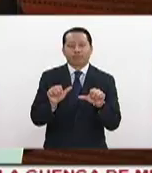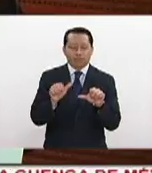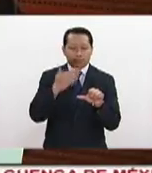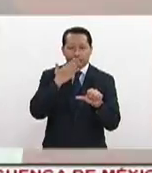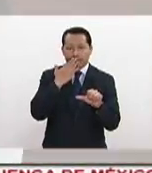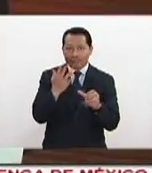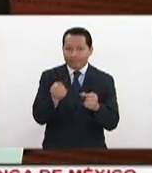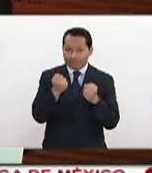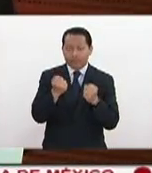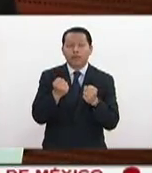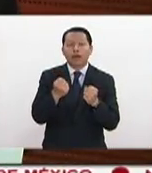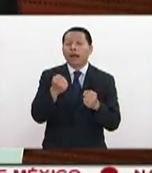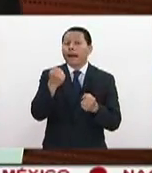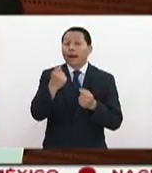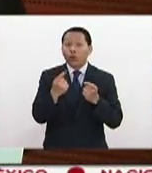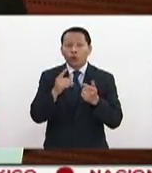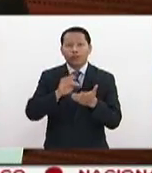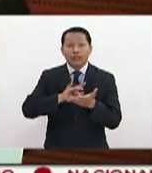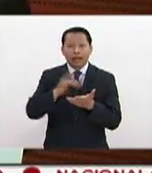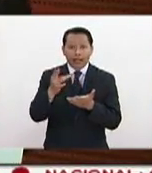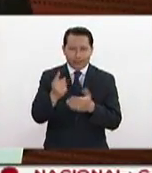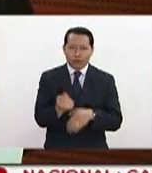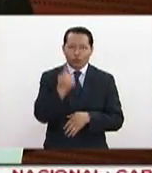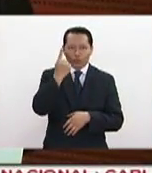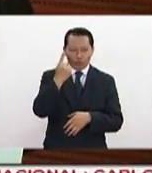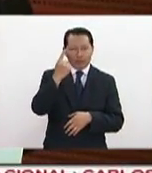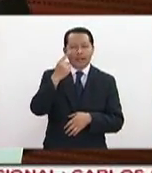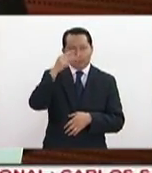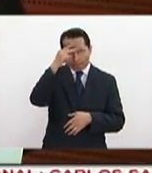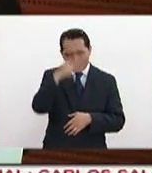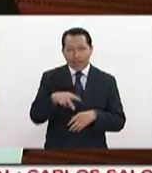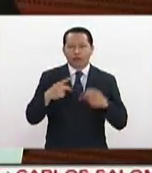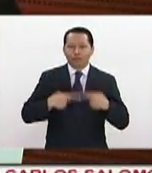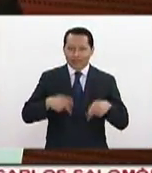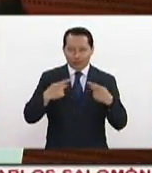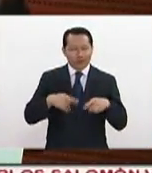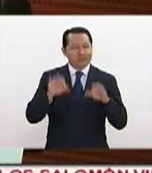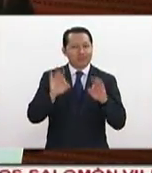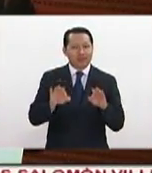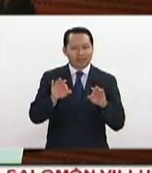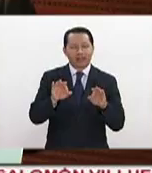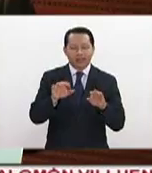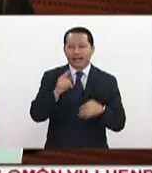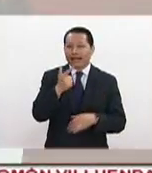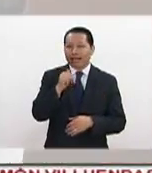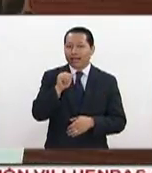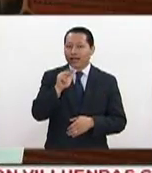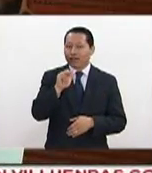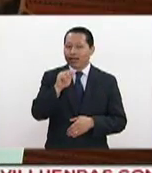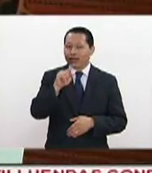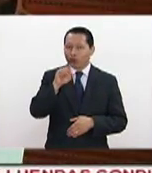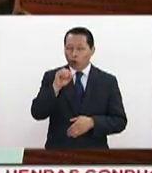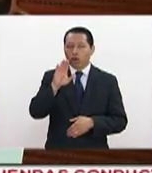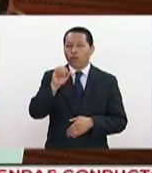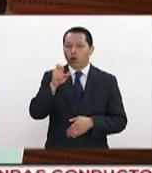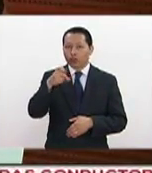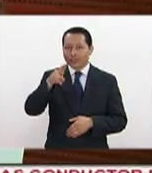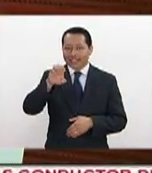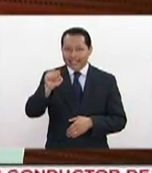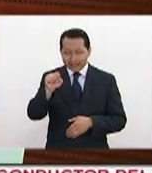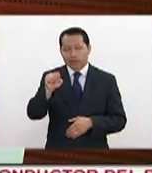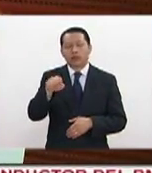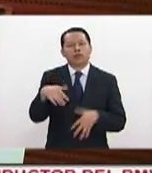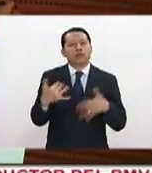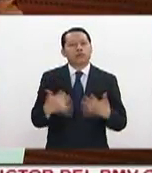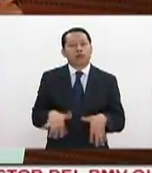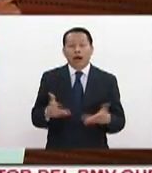Algunos de ellos gracias a un mexicano excepcional, don Gilberto Bosques. La obra y el legado